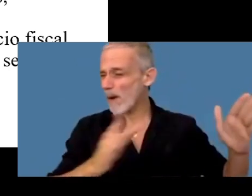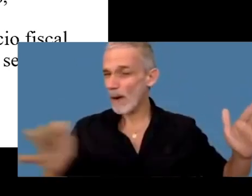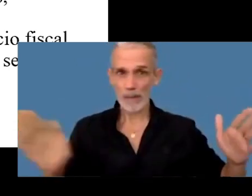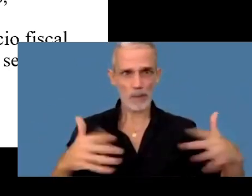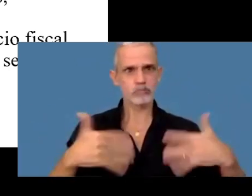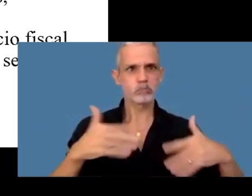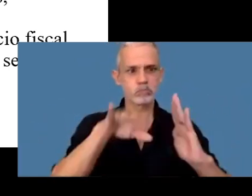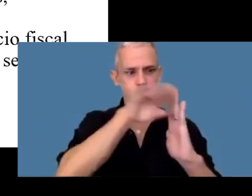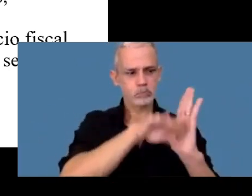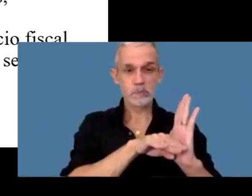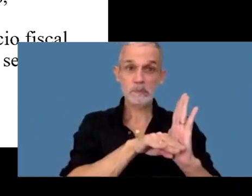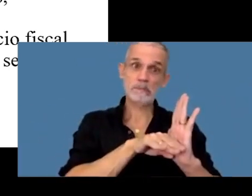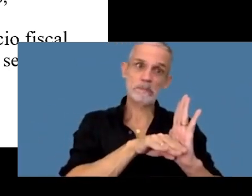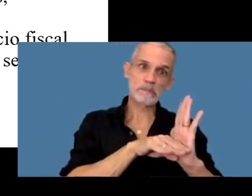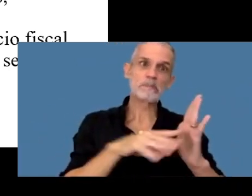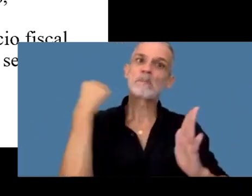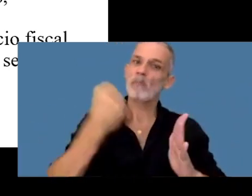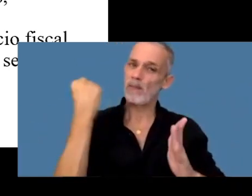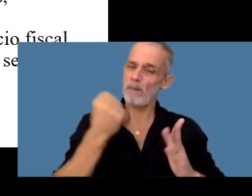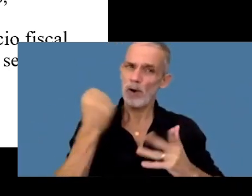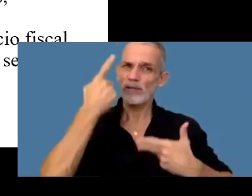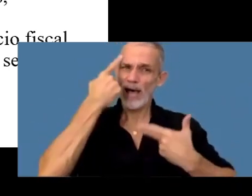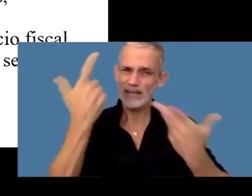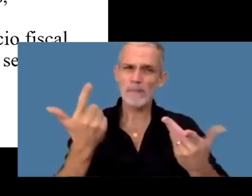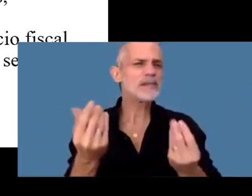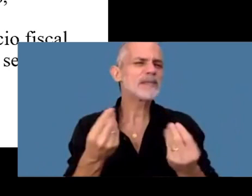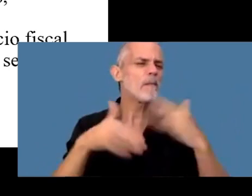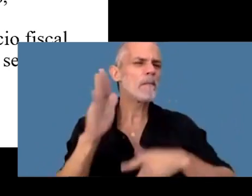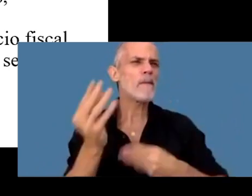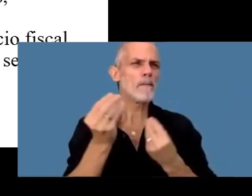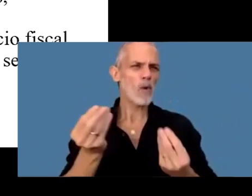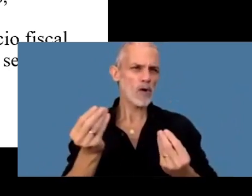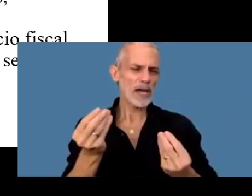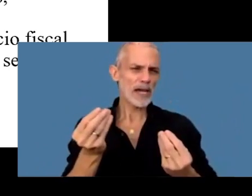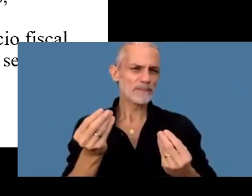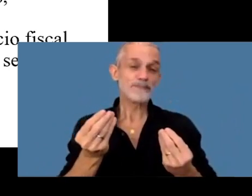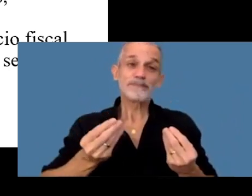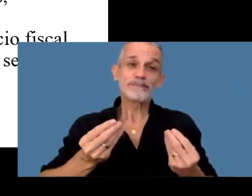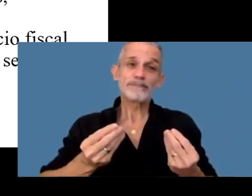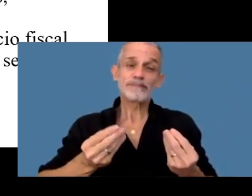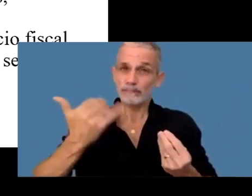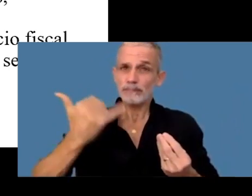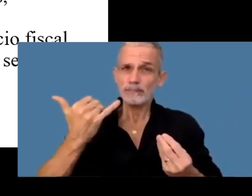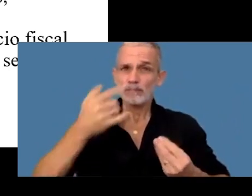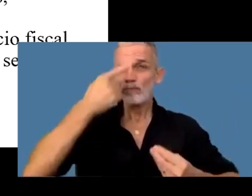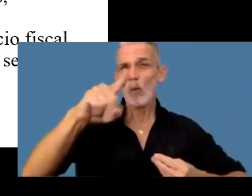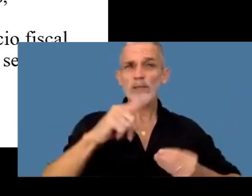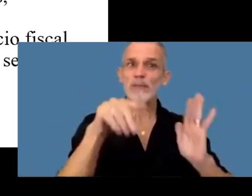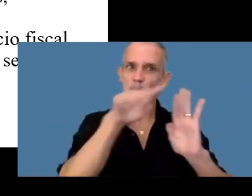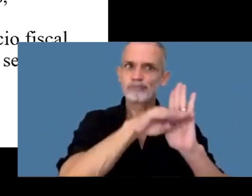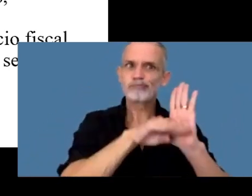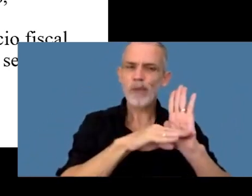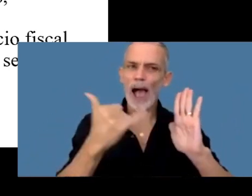requisito relevante para considerar, especialmente cuando con las últimas normas hemos